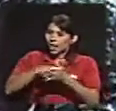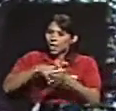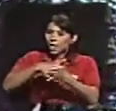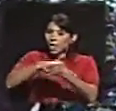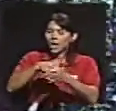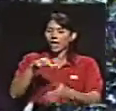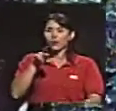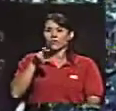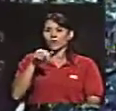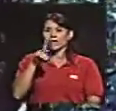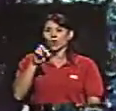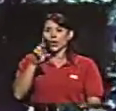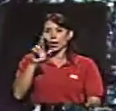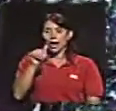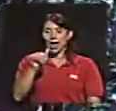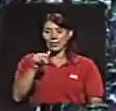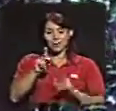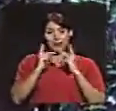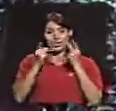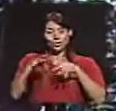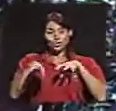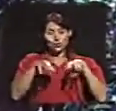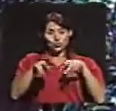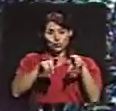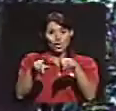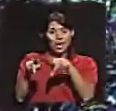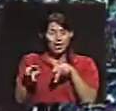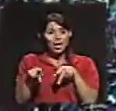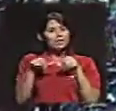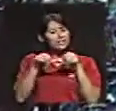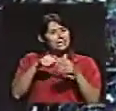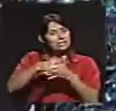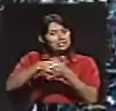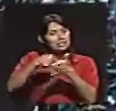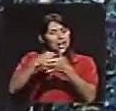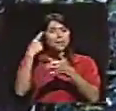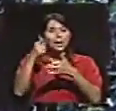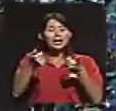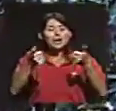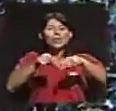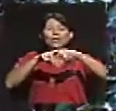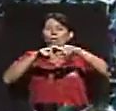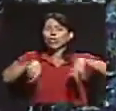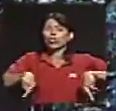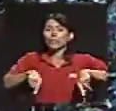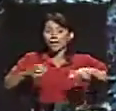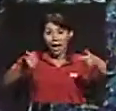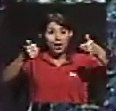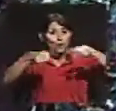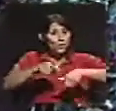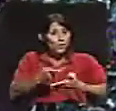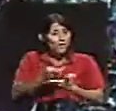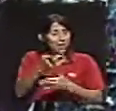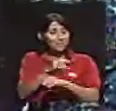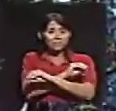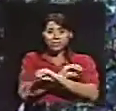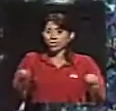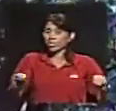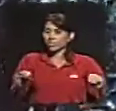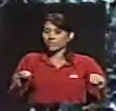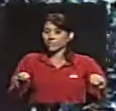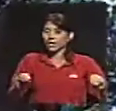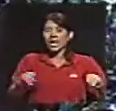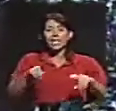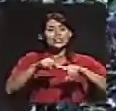en seguir presentando la moción para derogar el acuerdo, porque el acuerdo no tiene en sí ninguna validez, es nulo. O sea, es